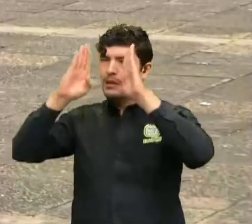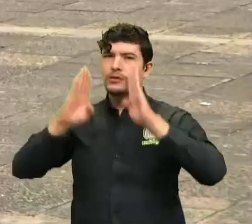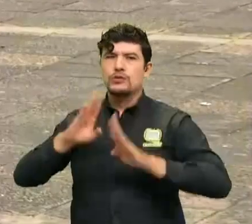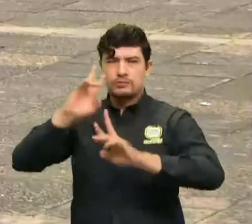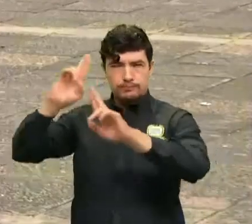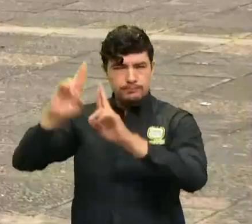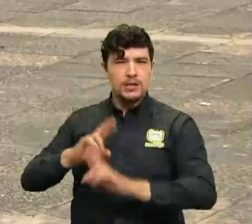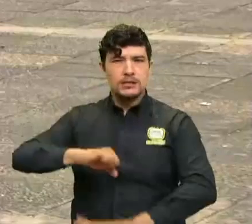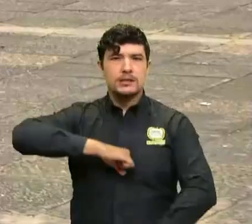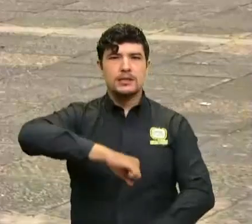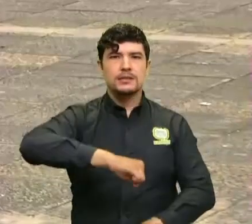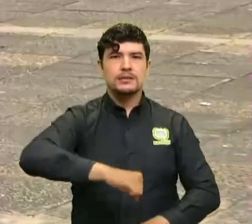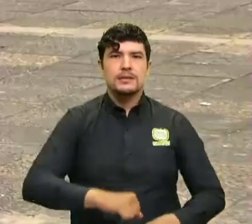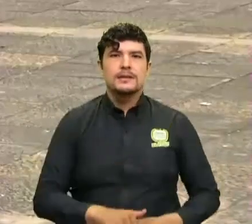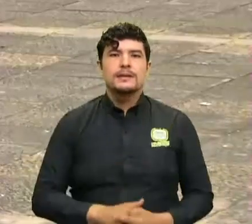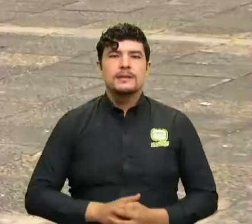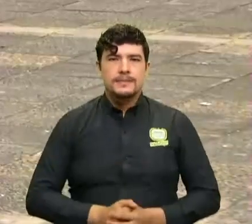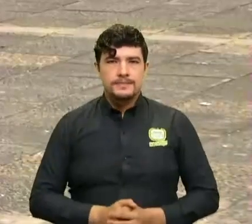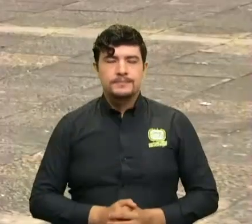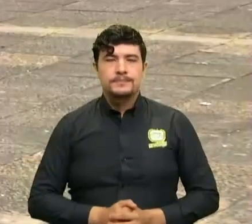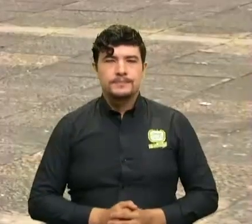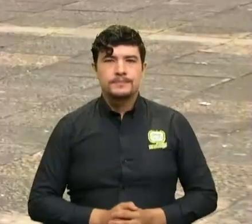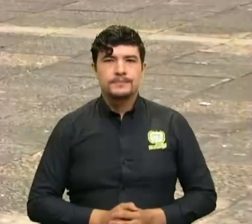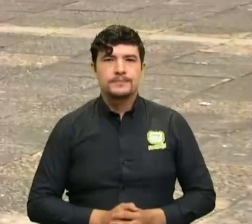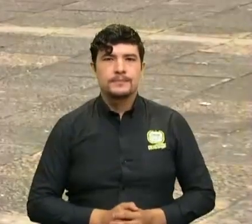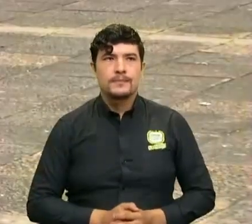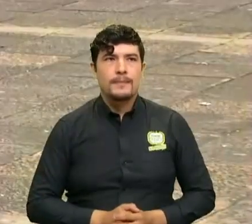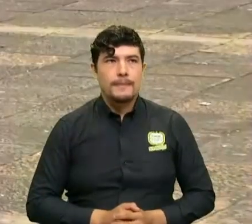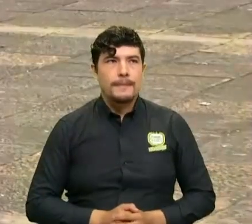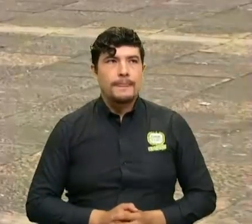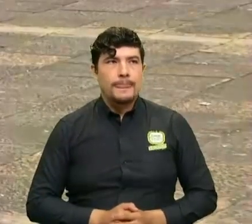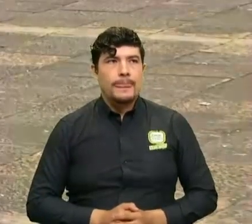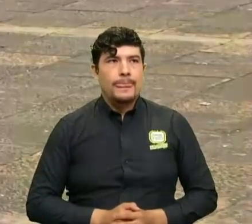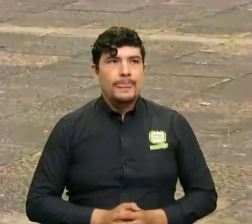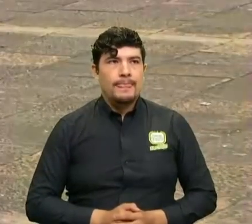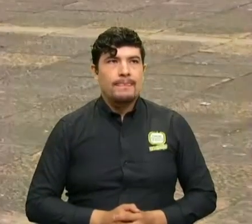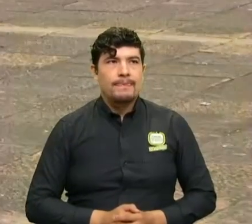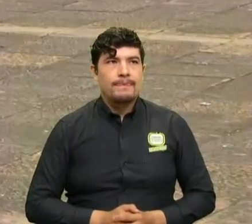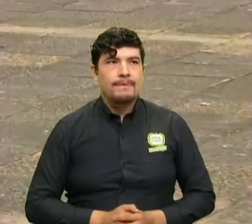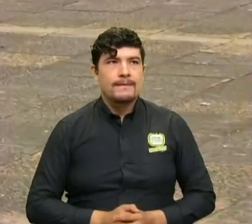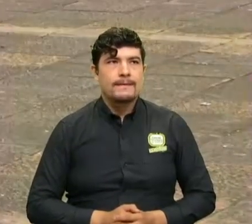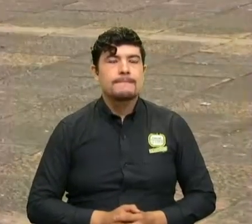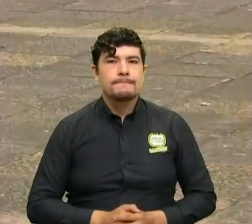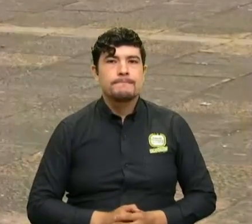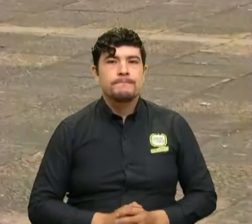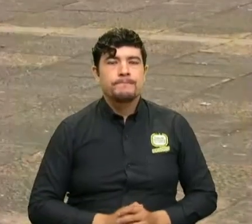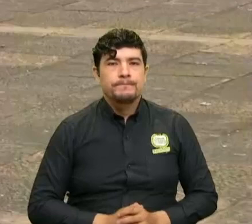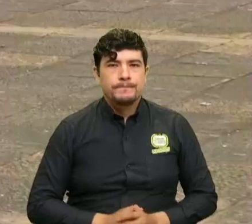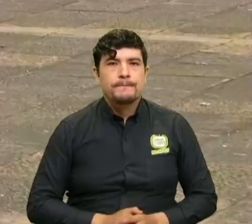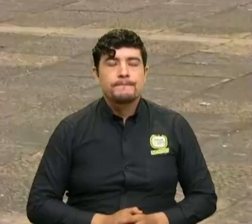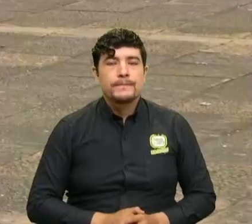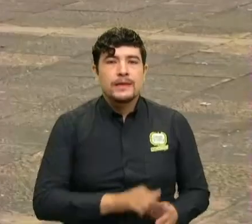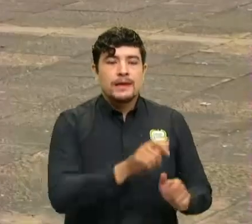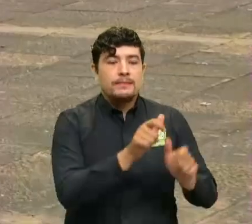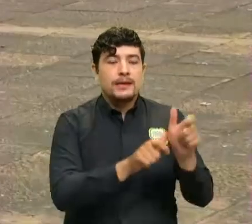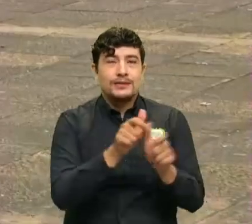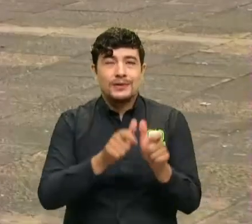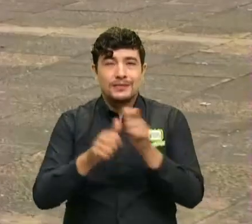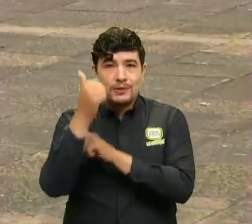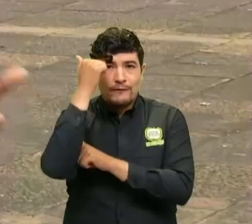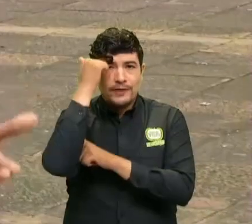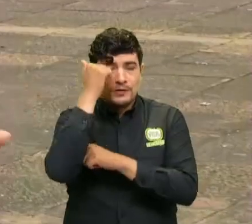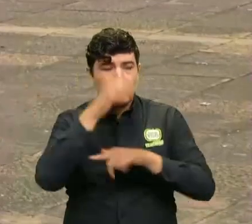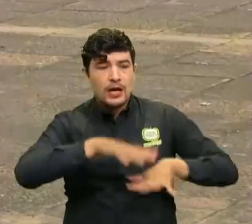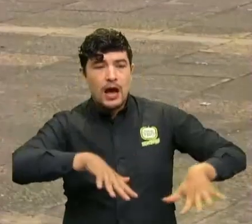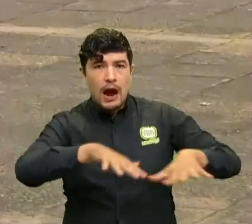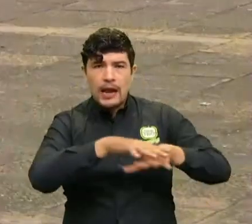Es importante destacar que en este mismo punto ya culminaron las movilizaciones por parte de los docentes a nivel nacional. El día de mañana